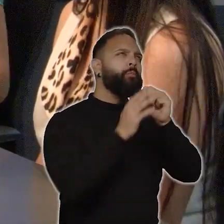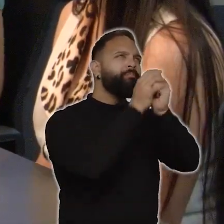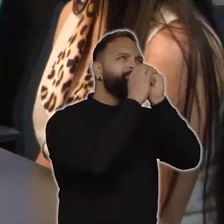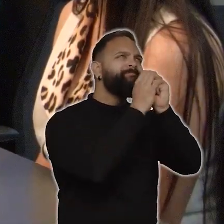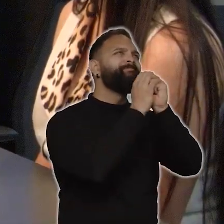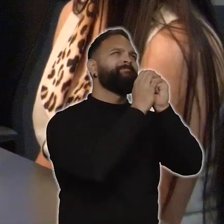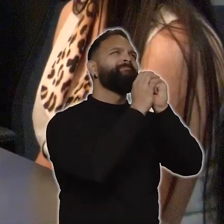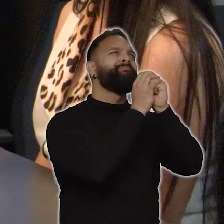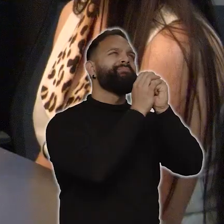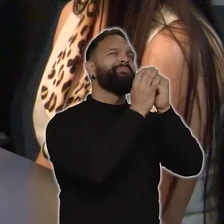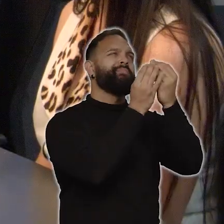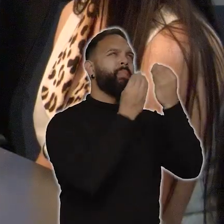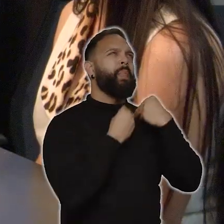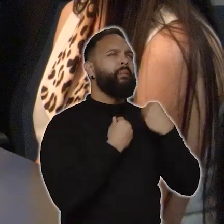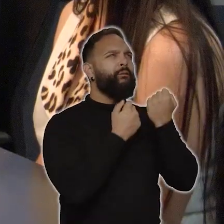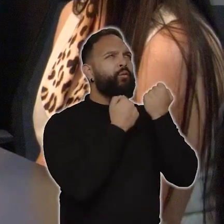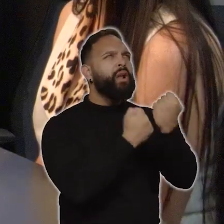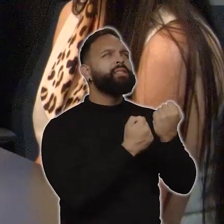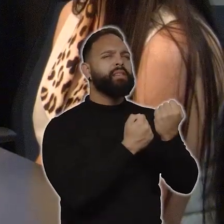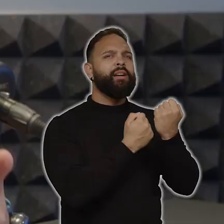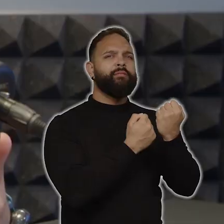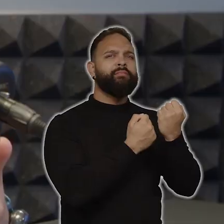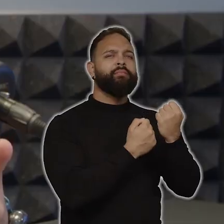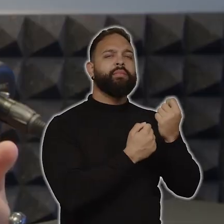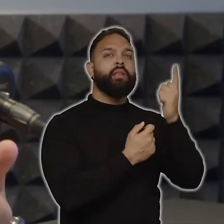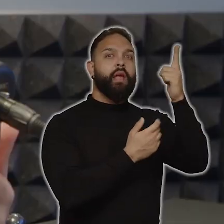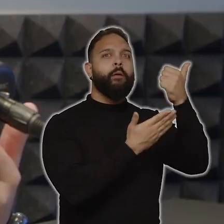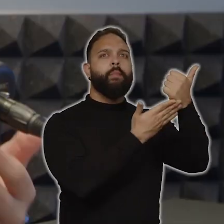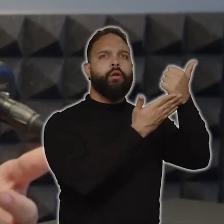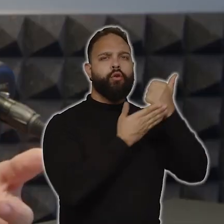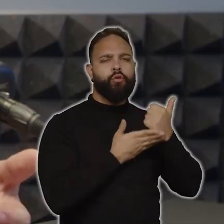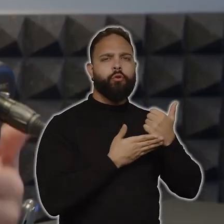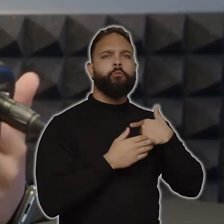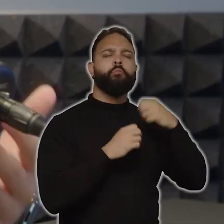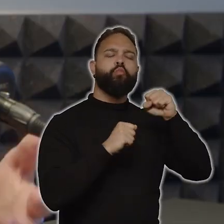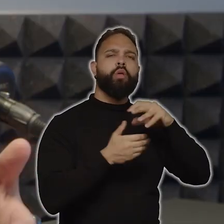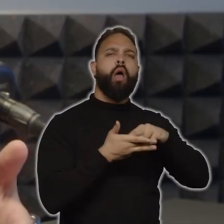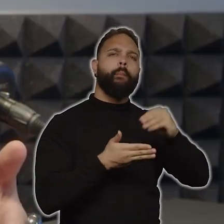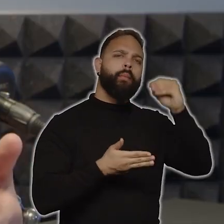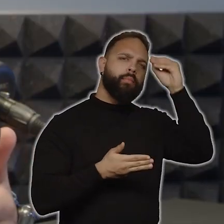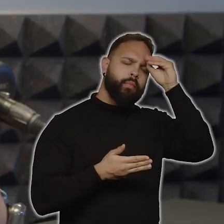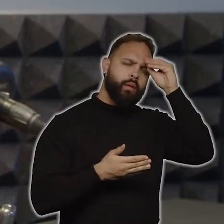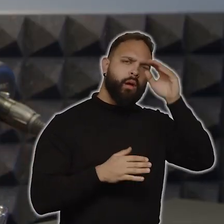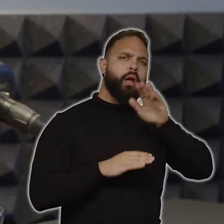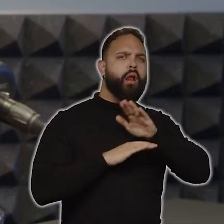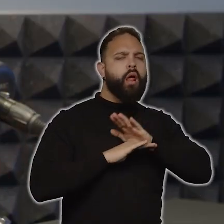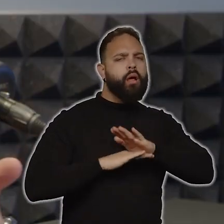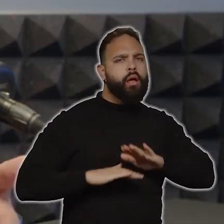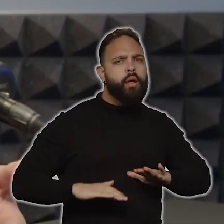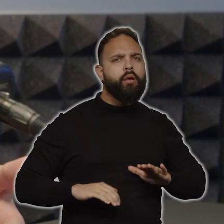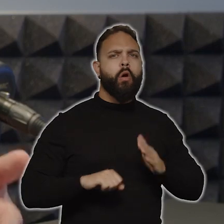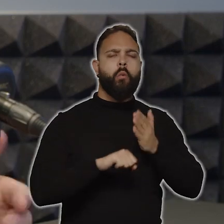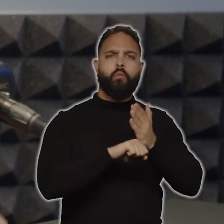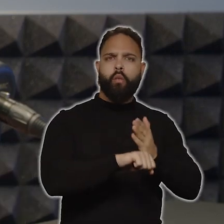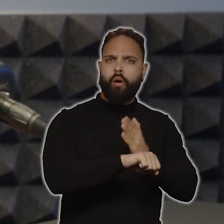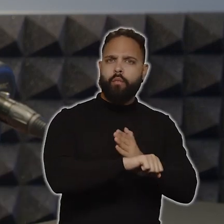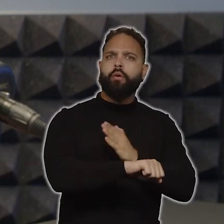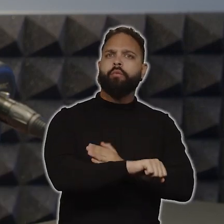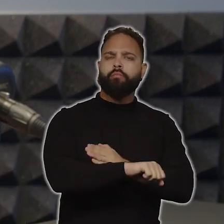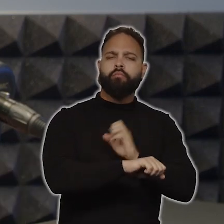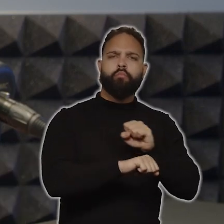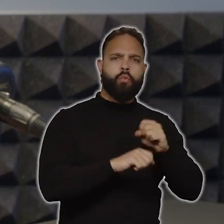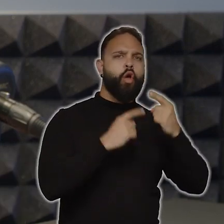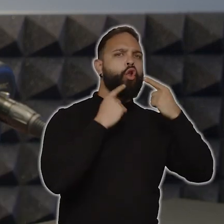Dios, obviamente, y me ayudó y me la pude aprender con calma, con tranquilidad, y me la